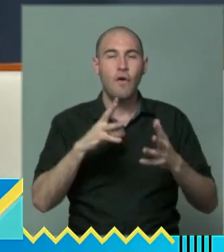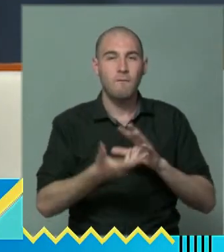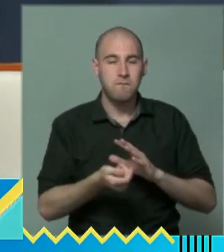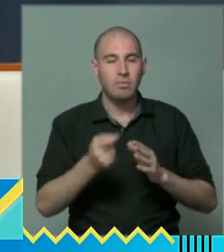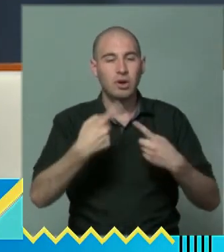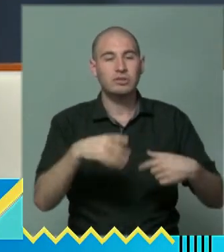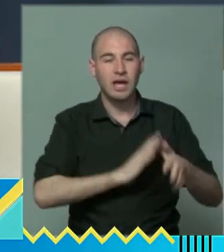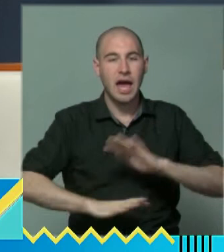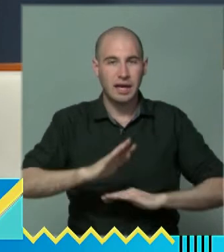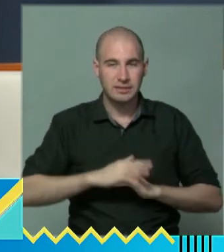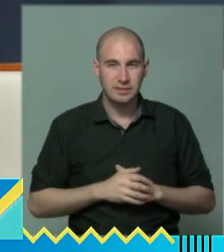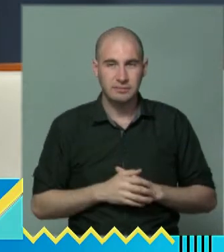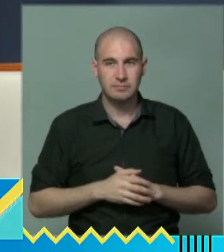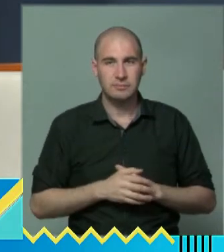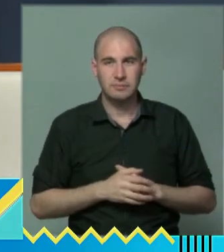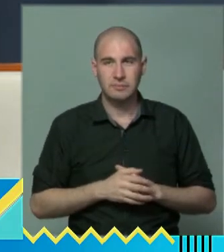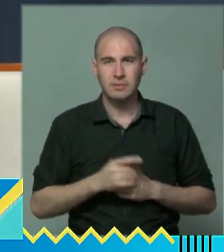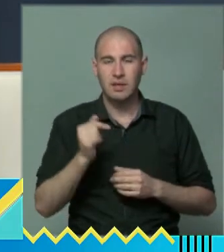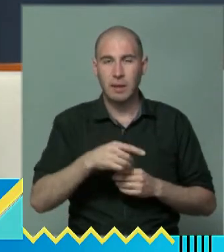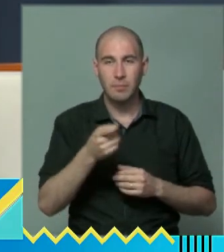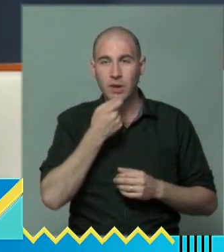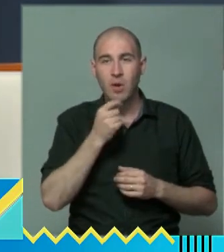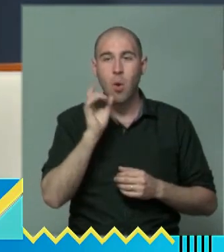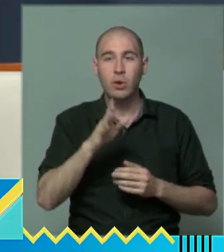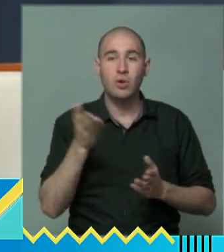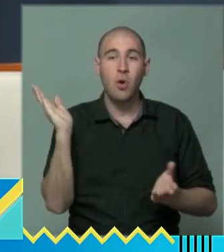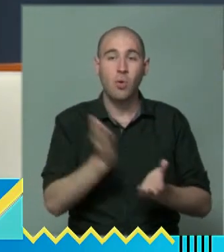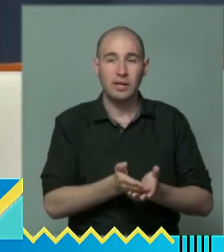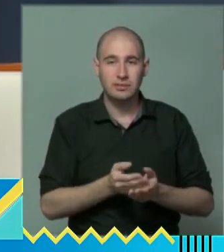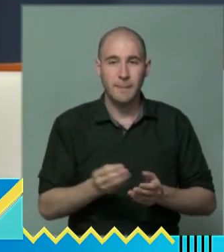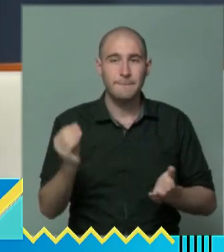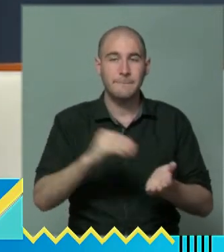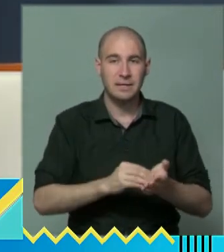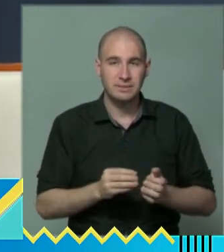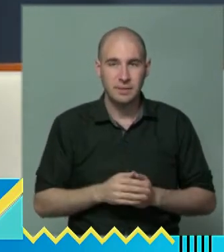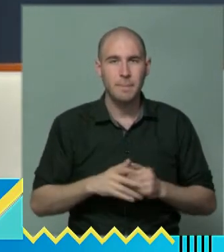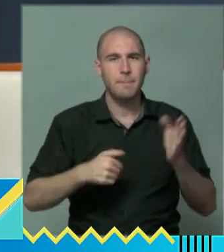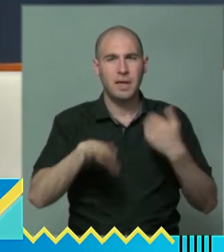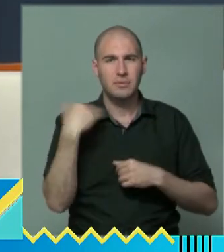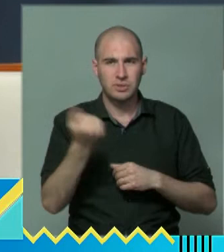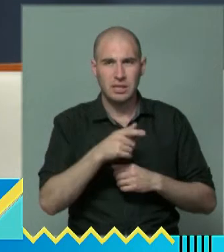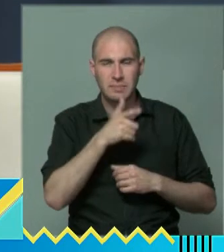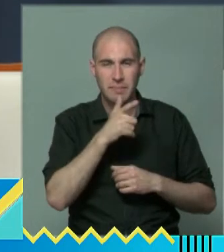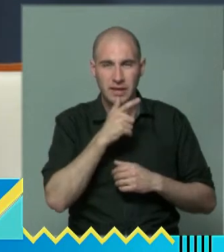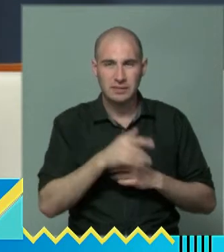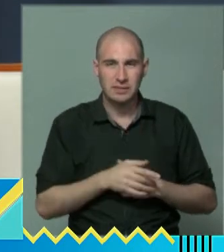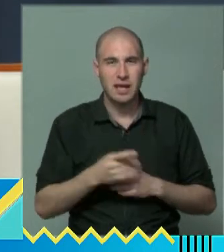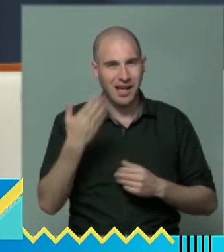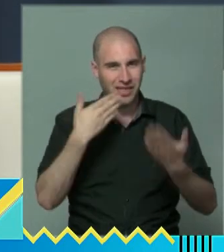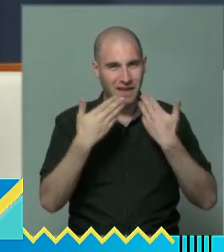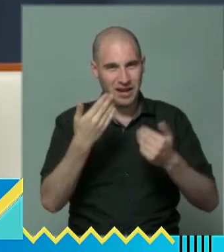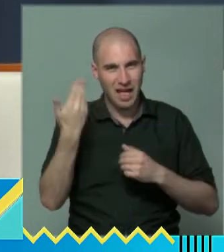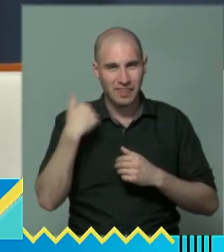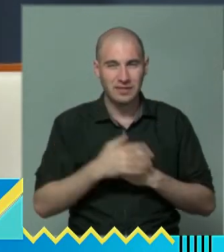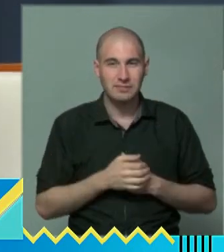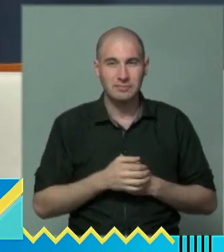de actividades, Bueno, donde haciendo- veo que no solo es juzgar y sancionar, sino lo más importante que me parece, que creo que ya lo dijimos, Sí.